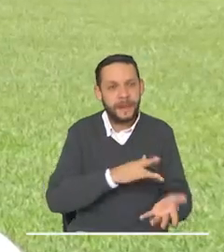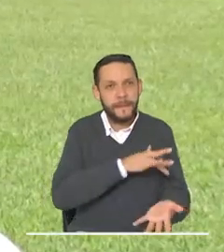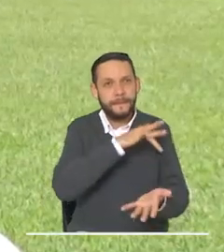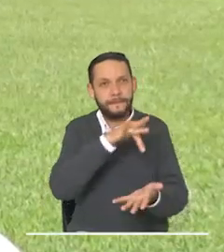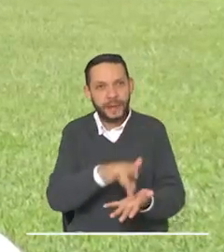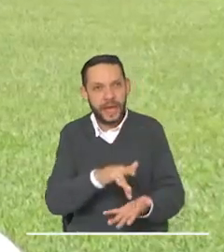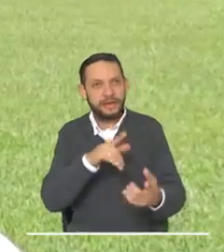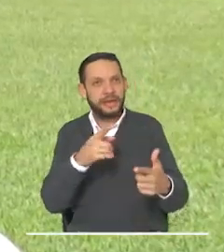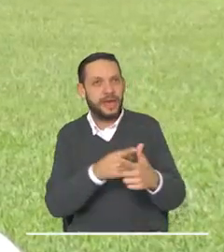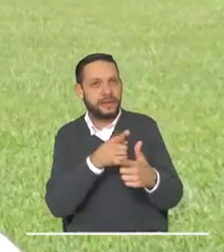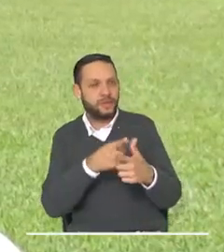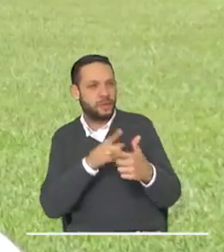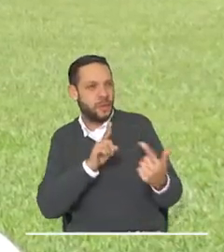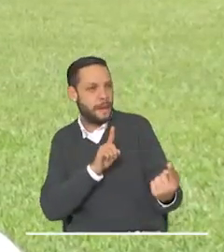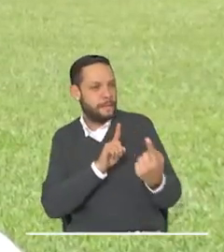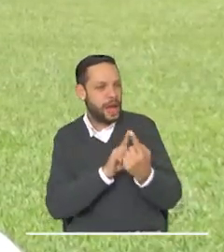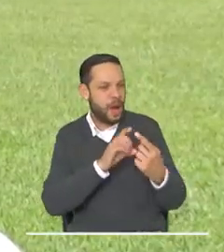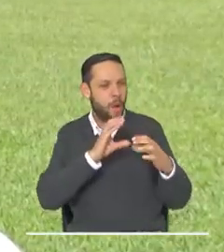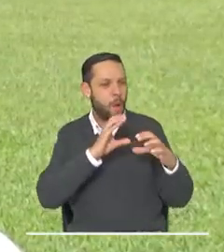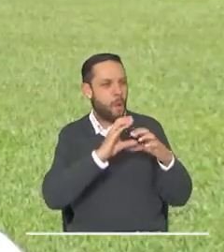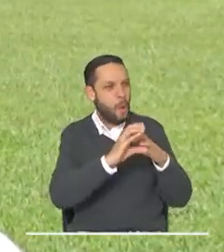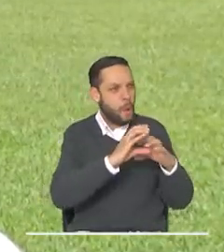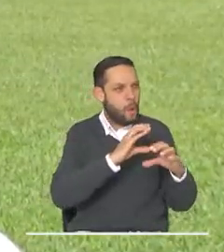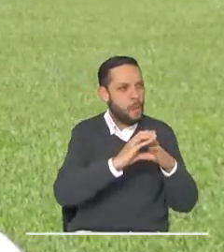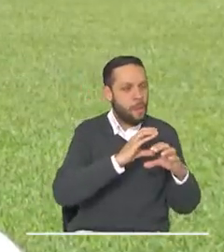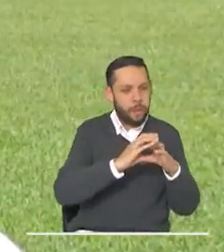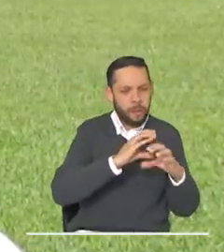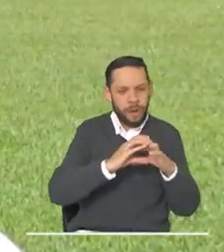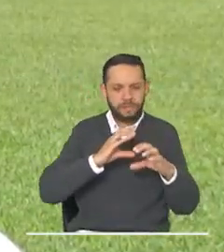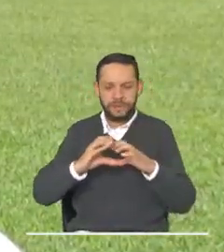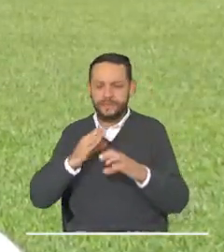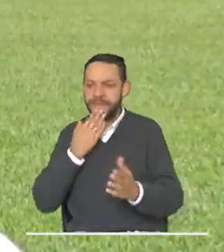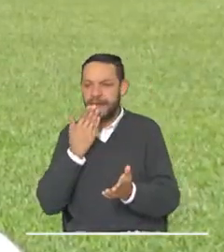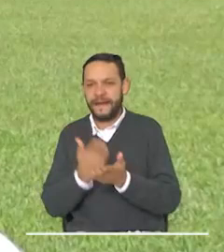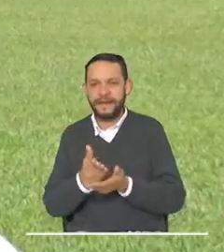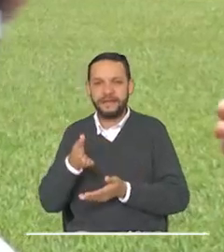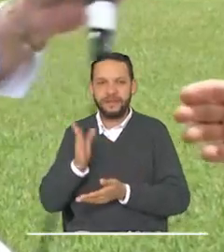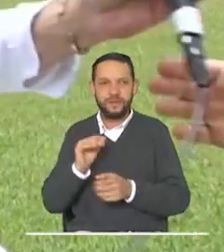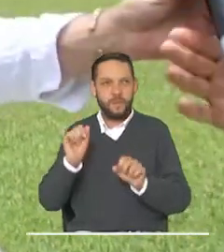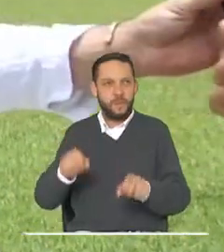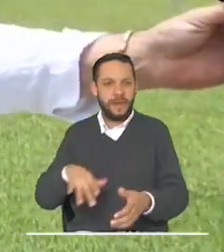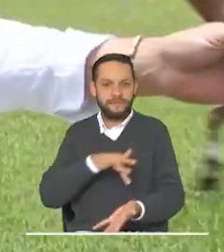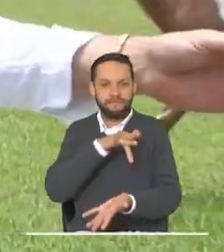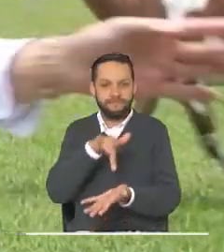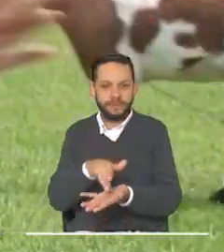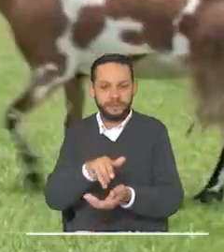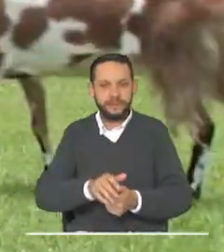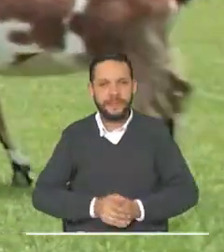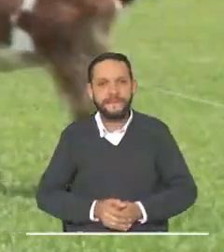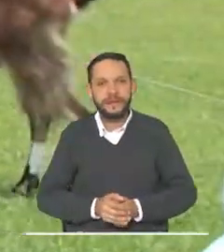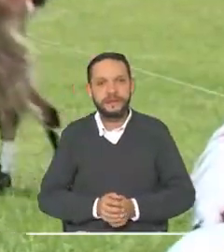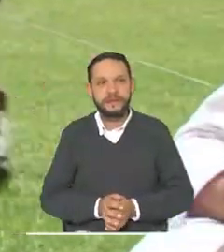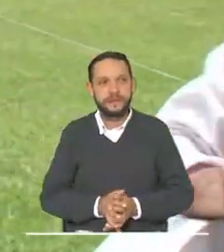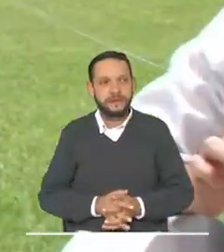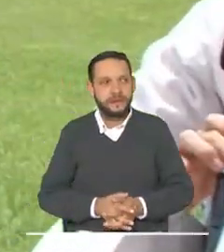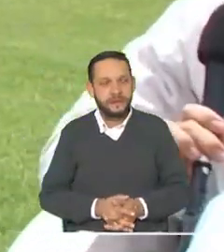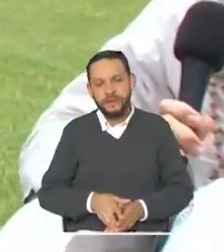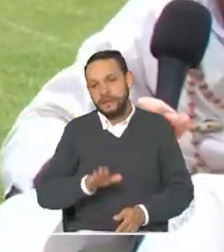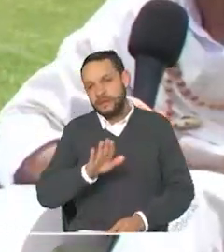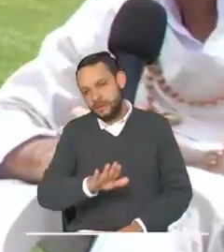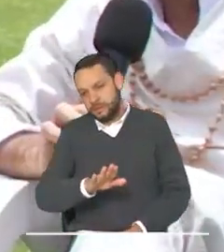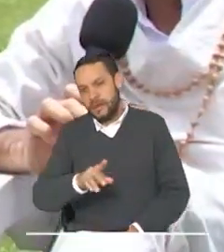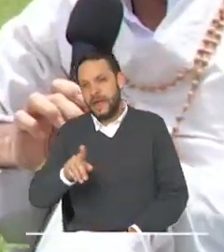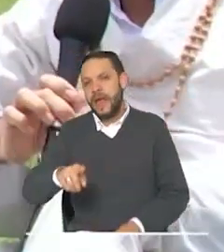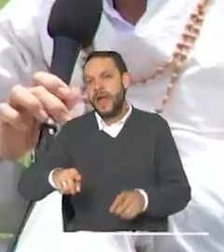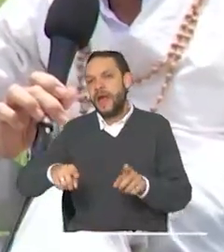no esto es una fortuna Yo pienso que somos Afortunados los que estamos en este lugar ustedes de pronto